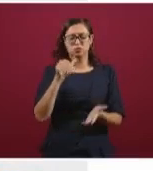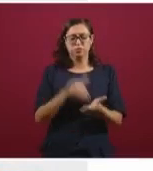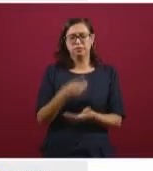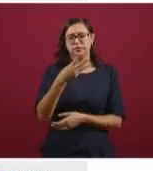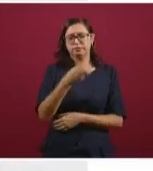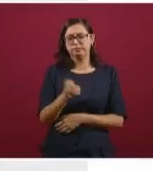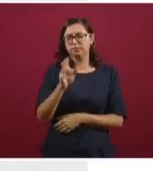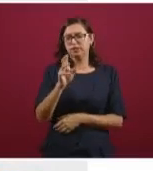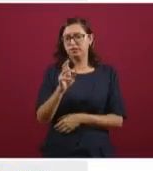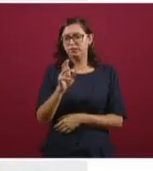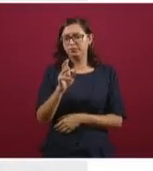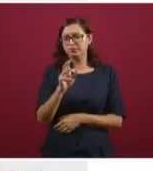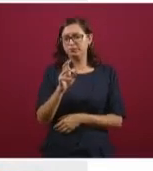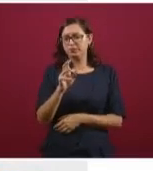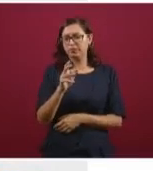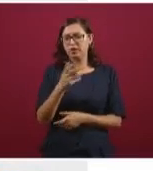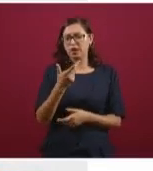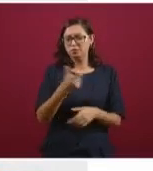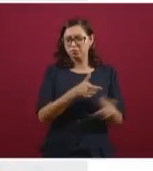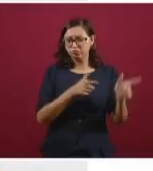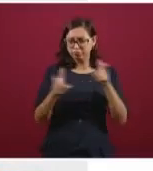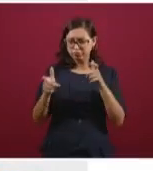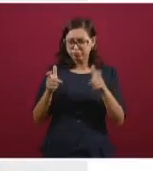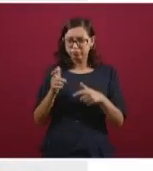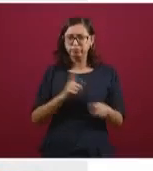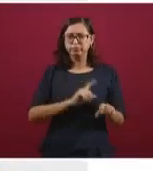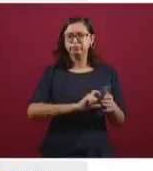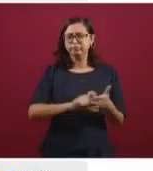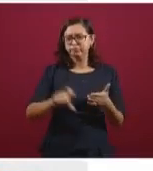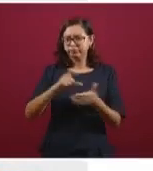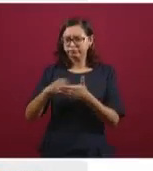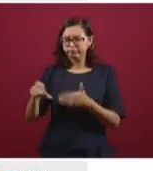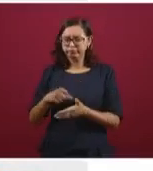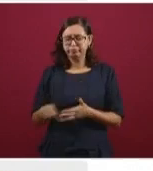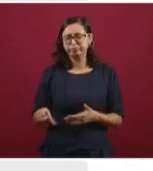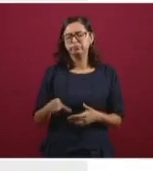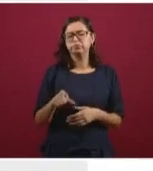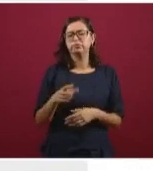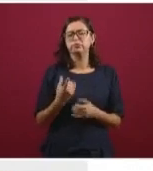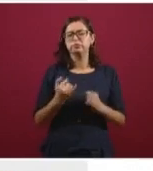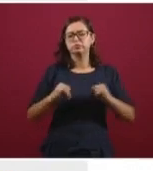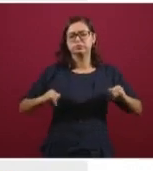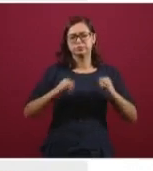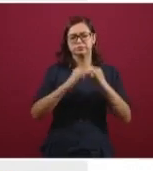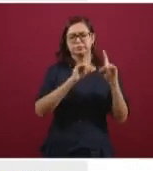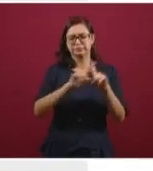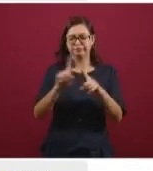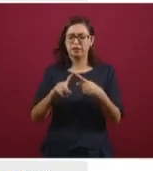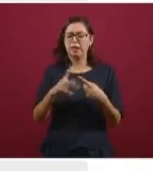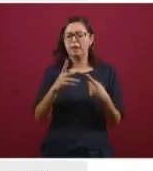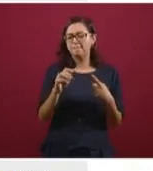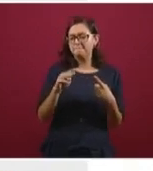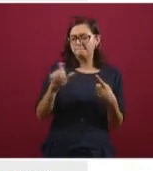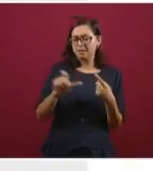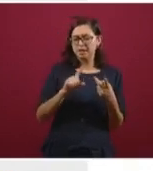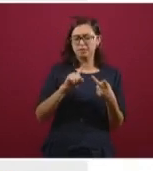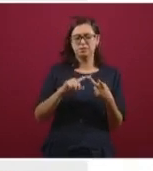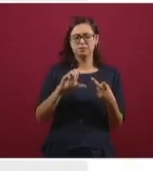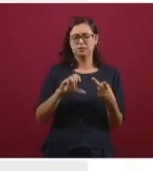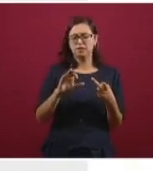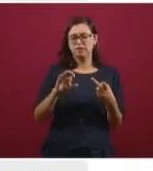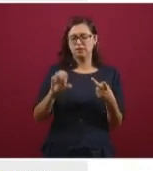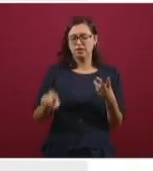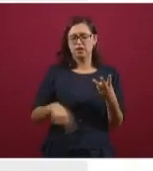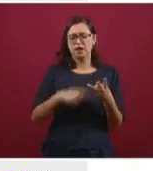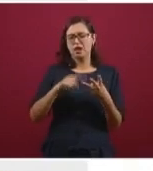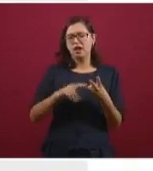228.391 armas. Las dependencias, diferentes dependencias, entre las que se encuentran Pemex, Comisión Federal de